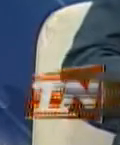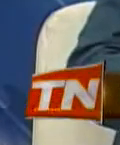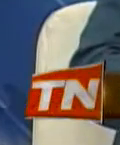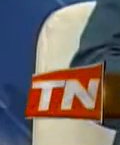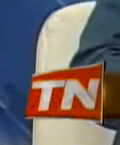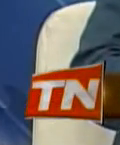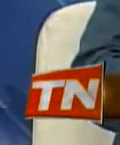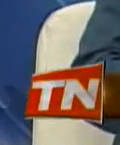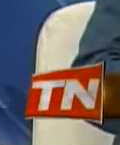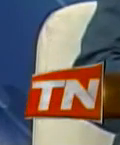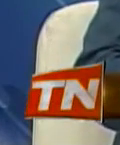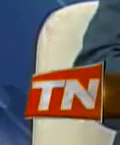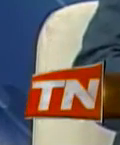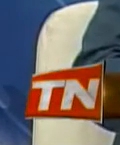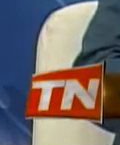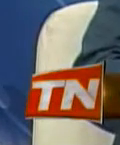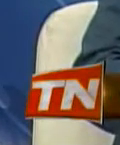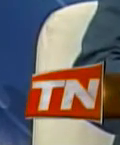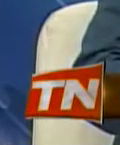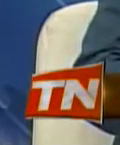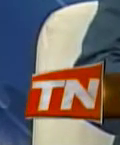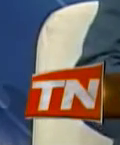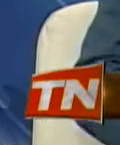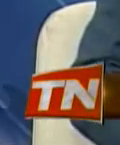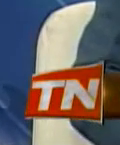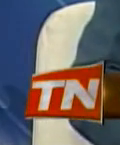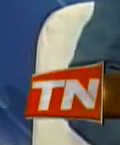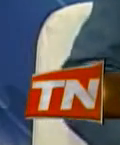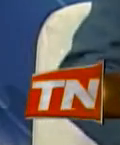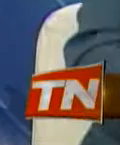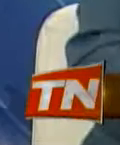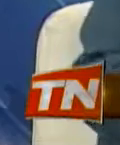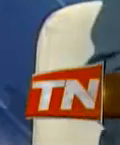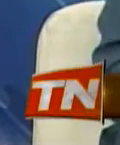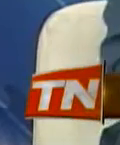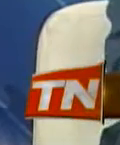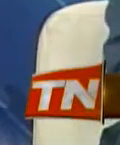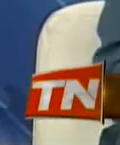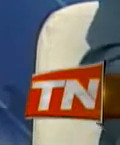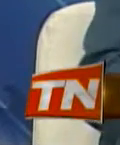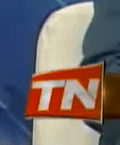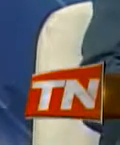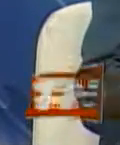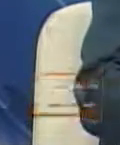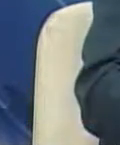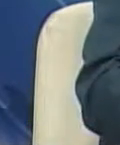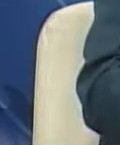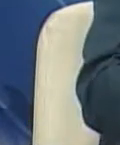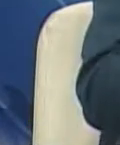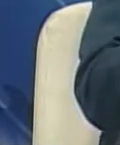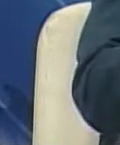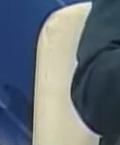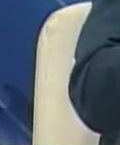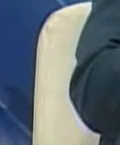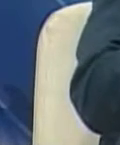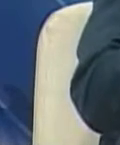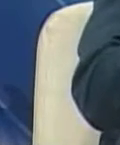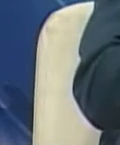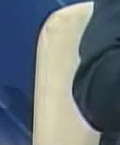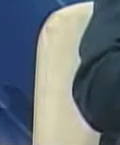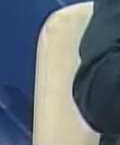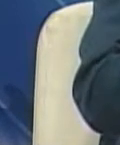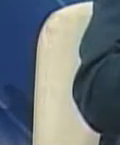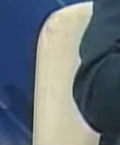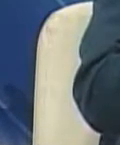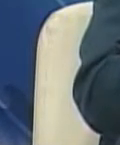Amigos televidentes, nuestro primer invitado es el doctor Raúl Pérez Torres, ministro de Cultura. Vamos a hablar a propósito de que hoy se celebra